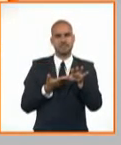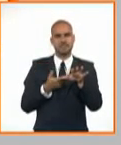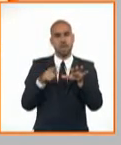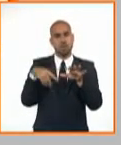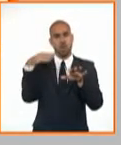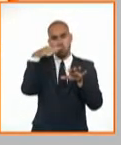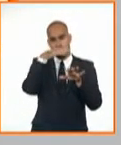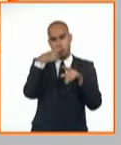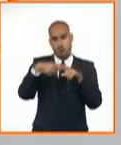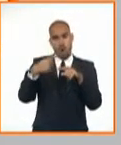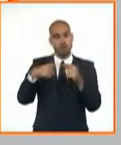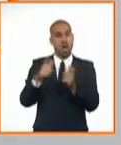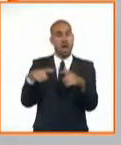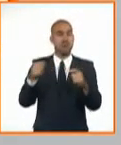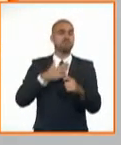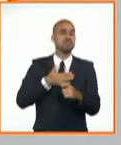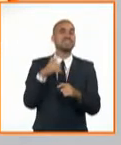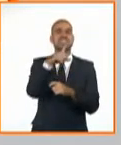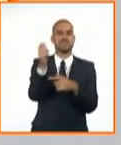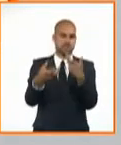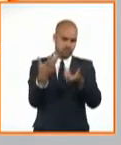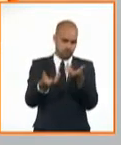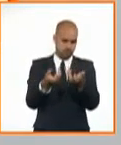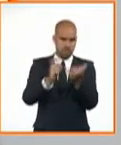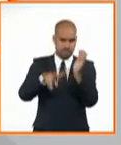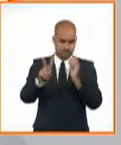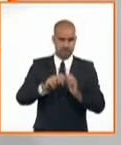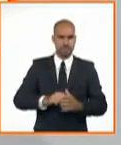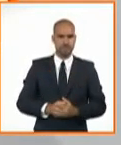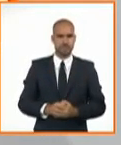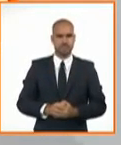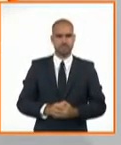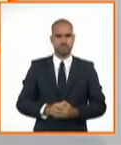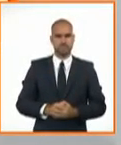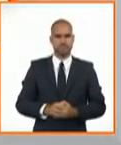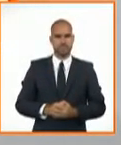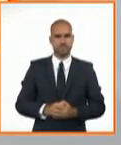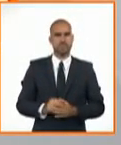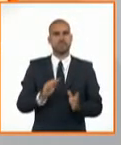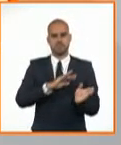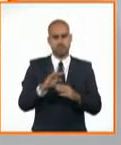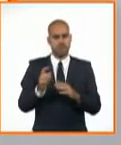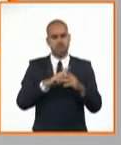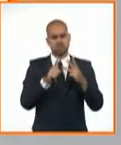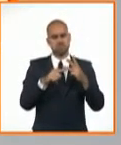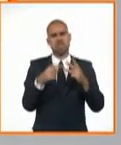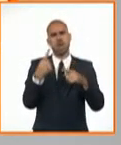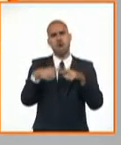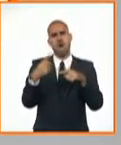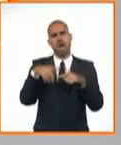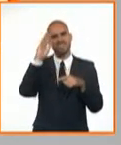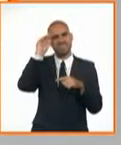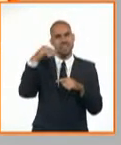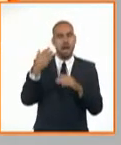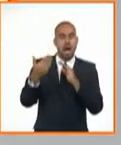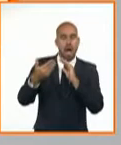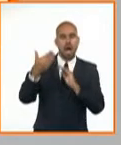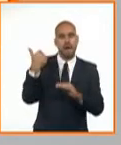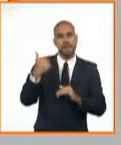organizado de cienfuegos y 3 unidades de procedencia de la antigua